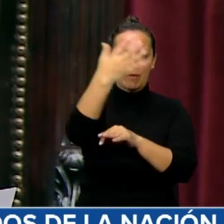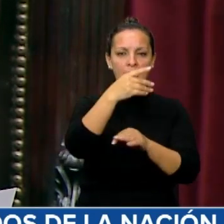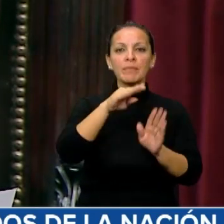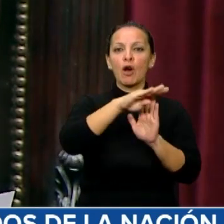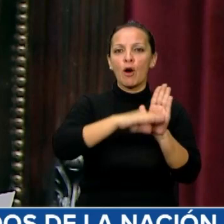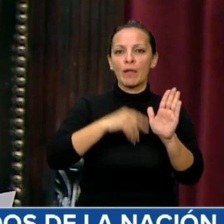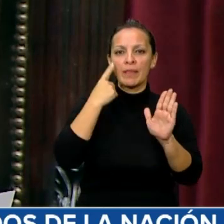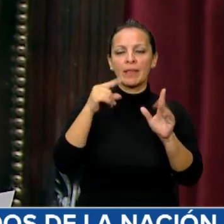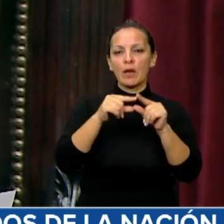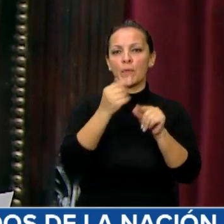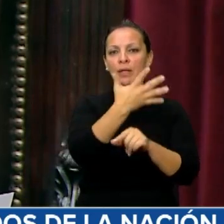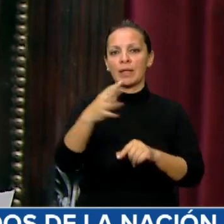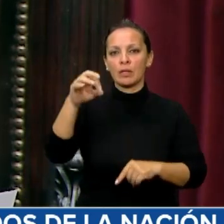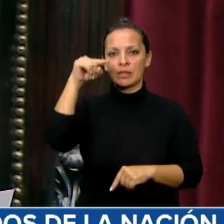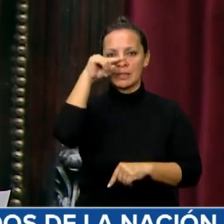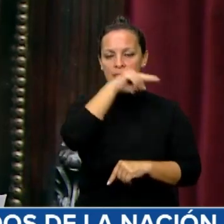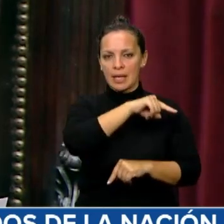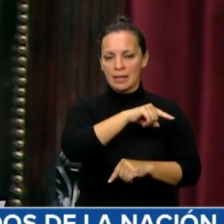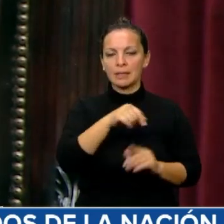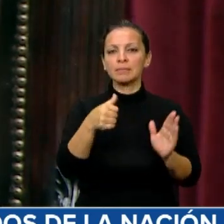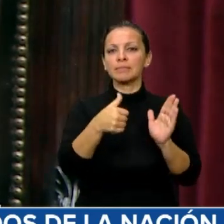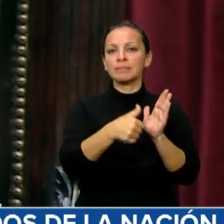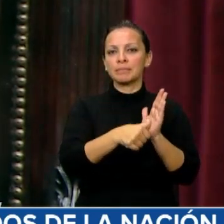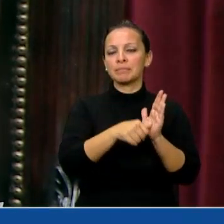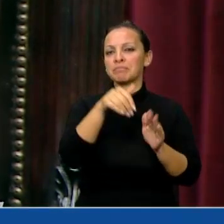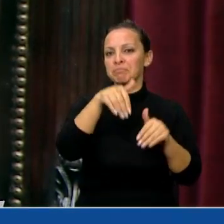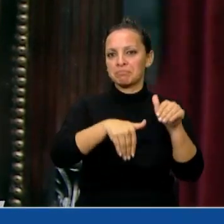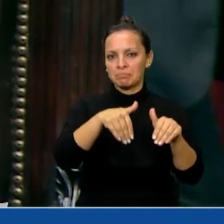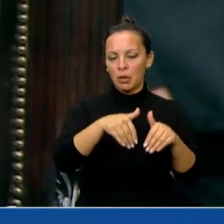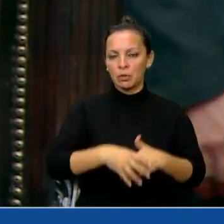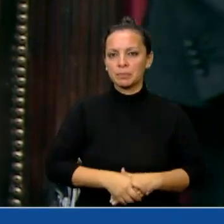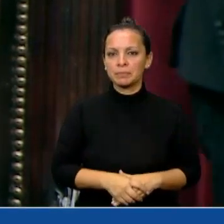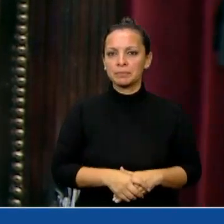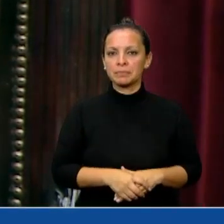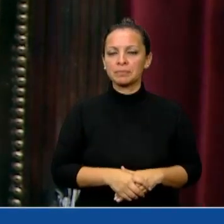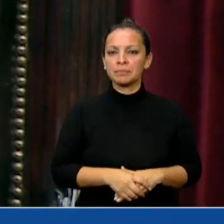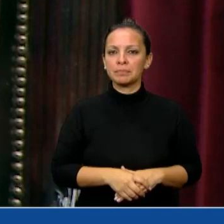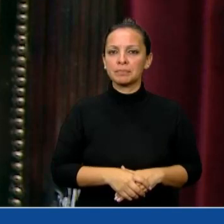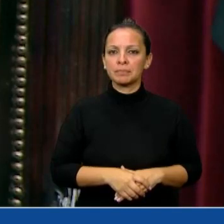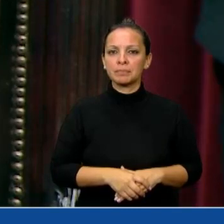día número 507. Sírvanse marcar su voto.